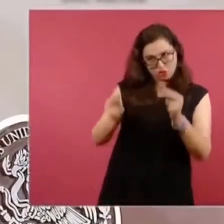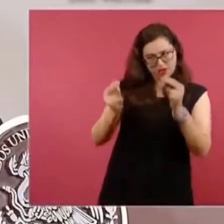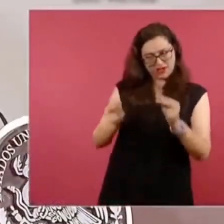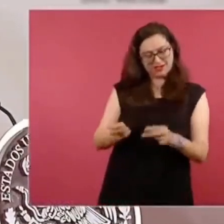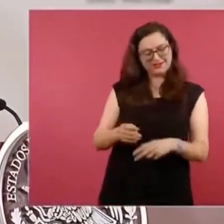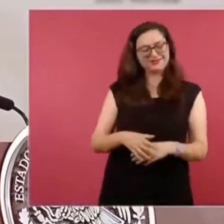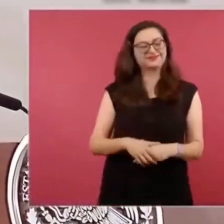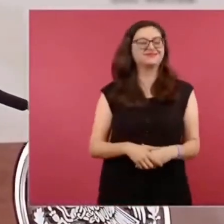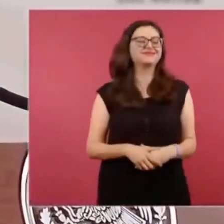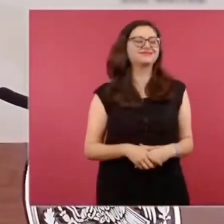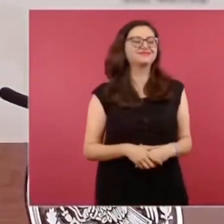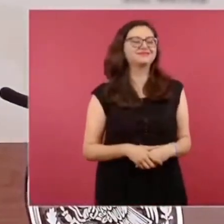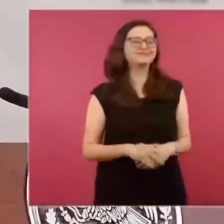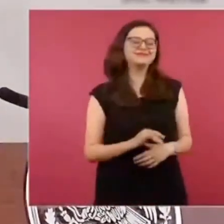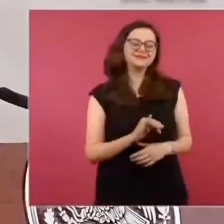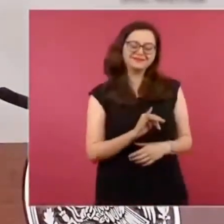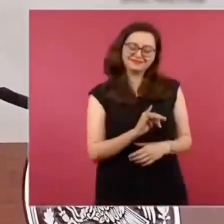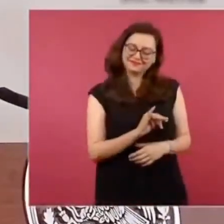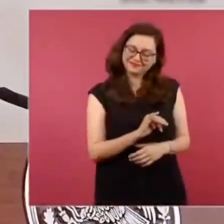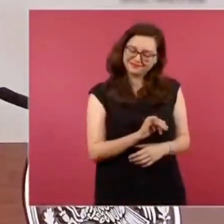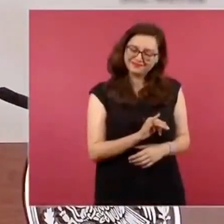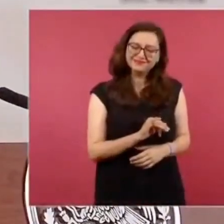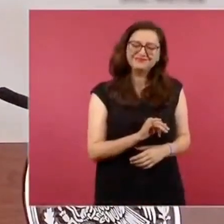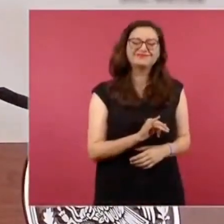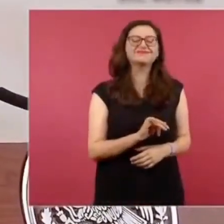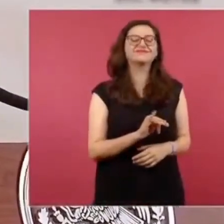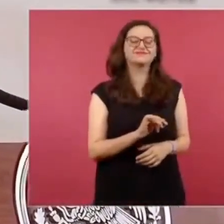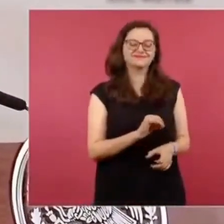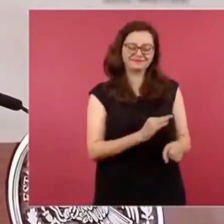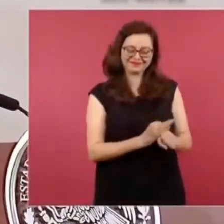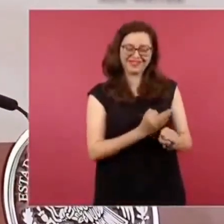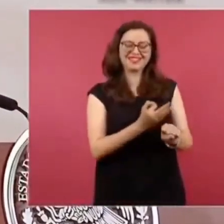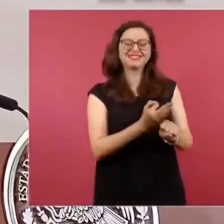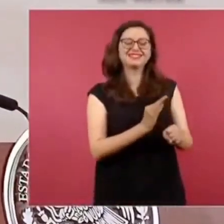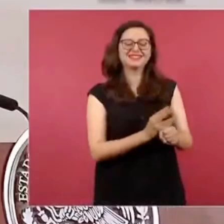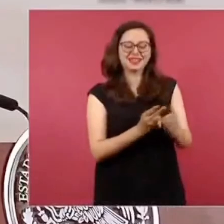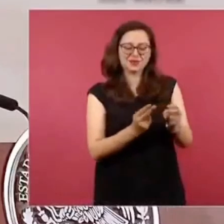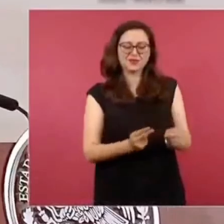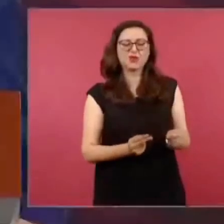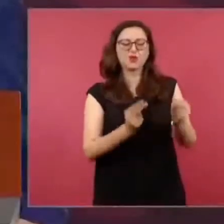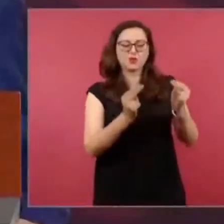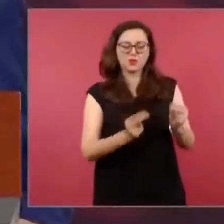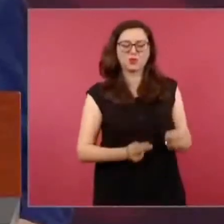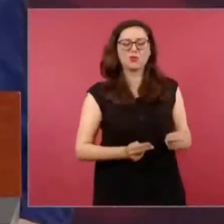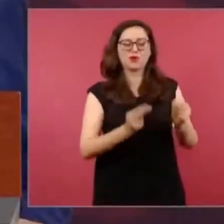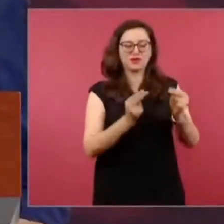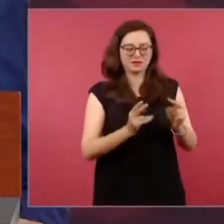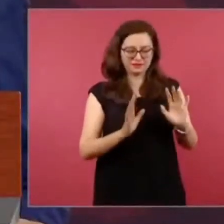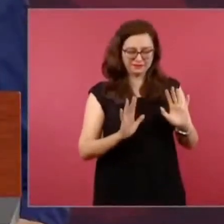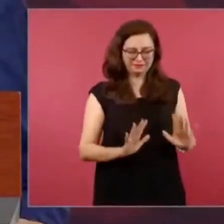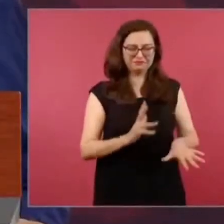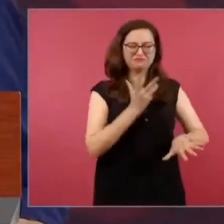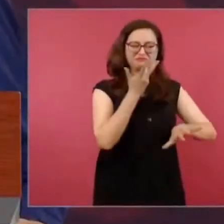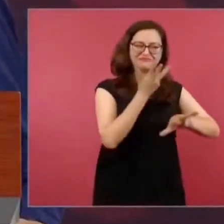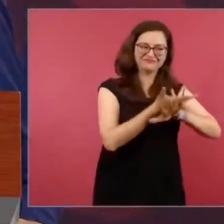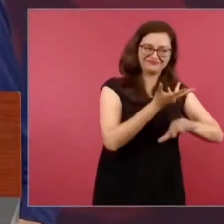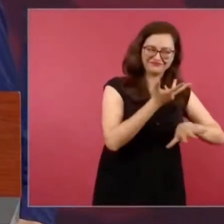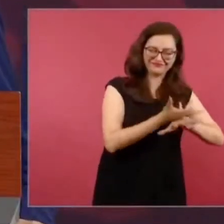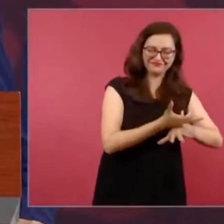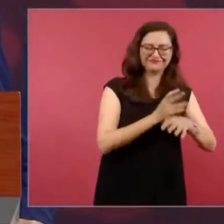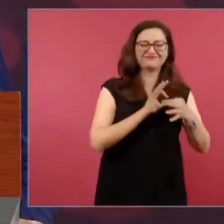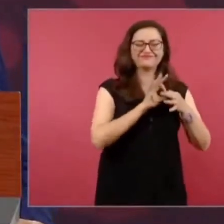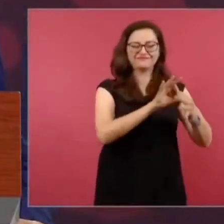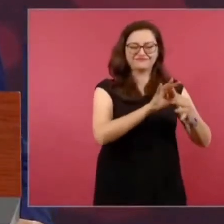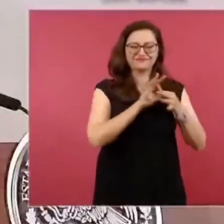porque llevamos muy buena relación, somos pueblos hermanos, somos vecinos. Lo único que queremos es ser buenos vecinos, que